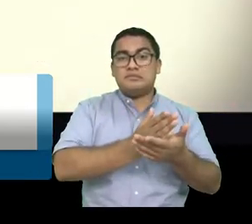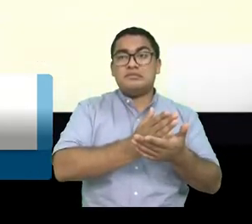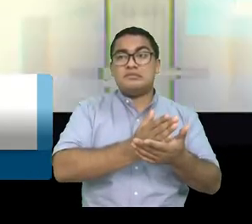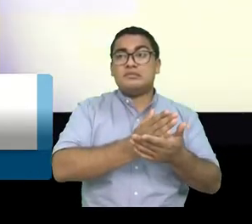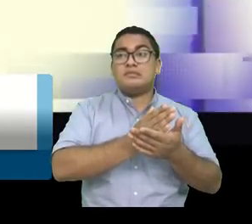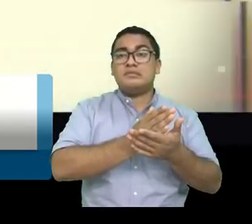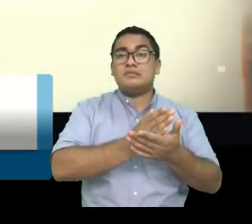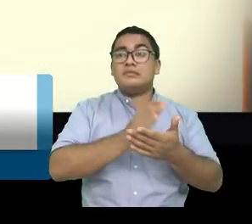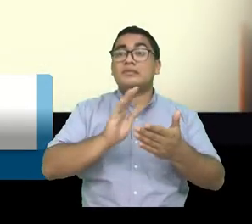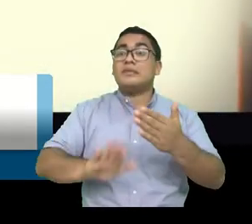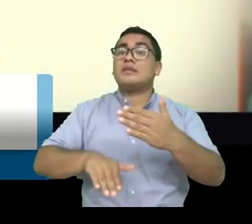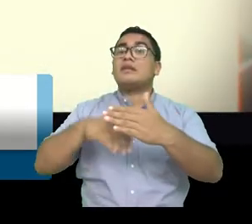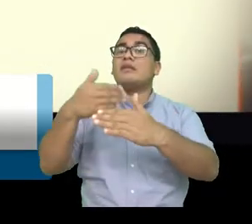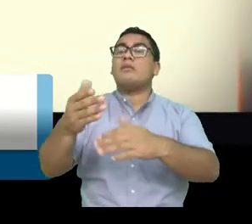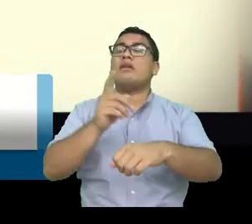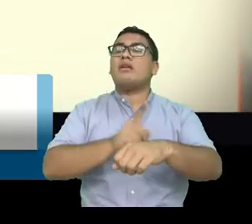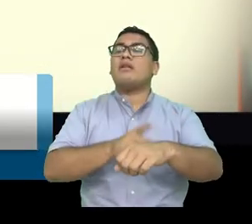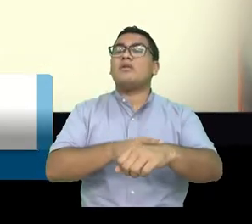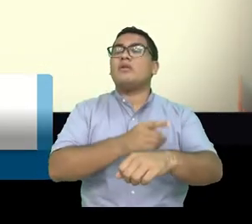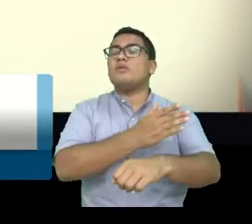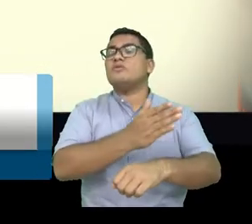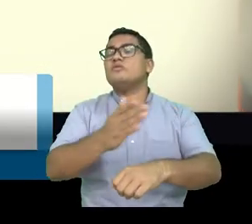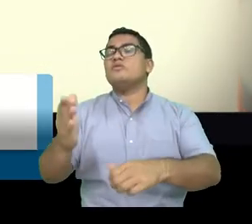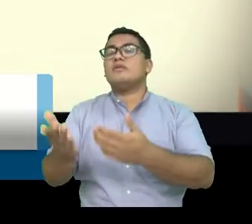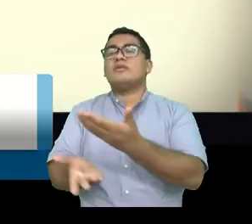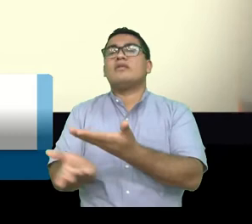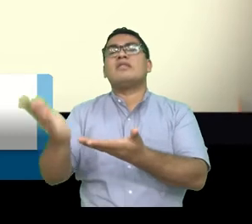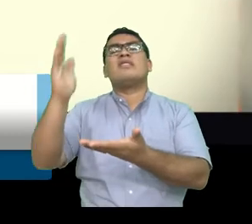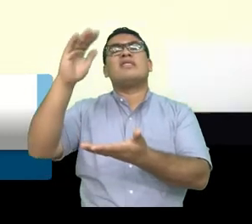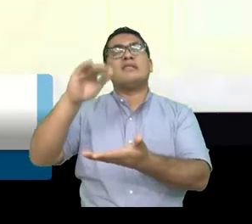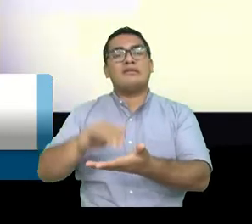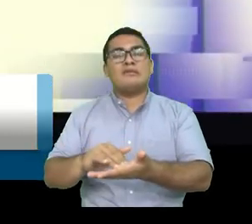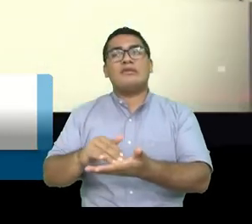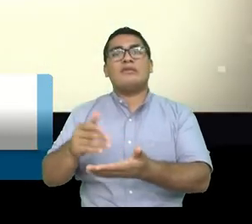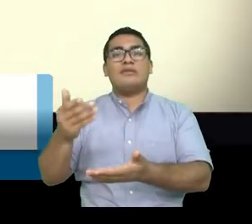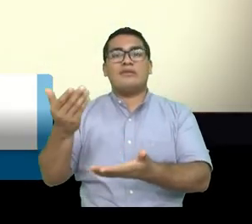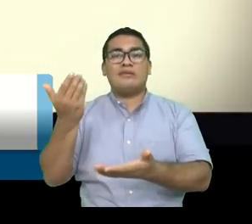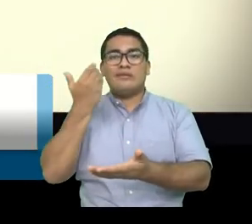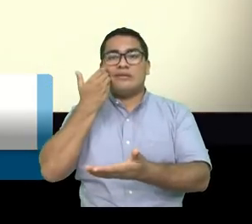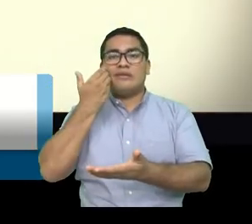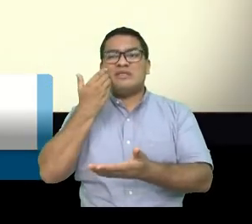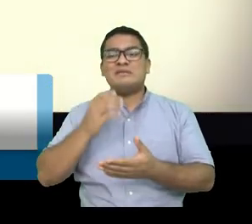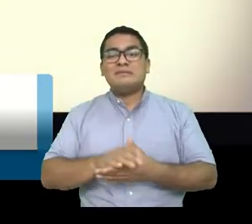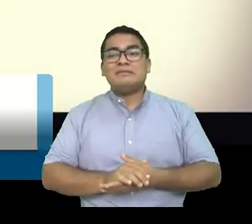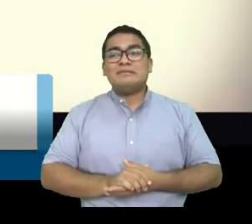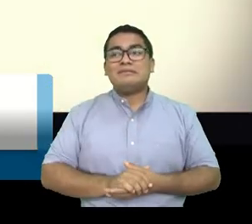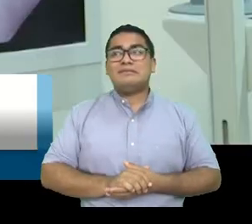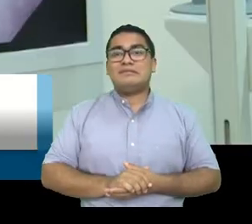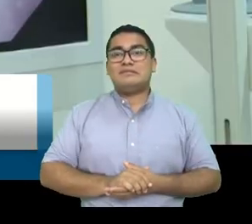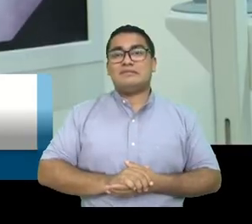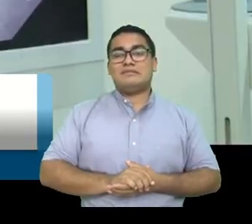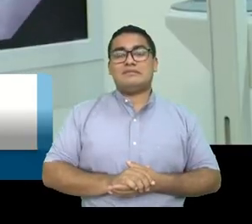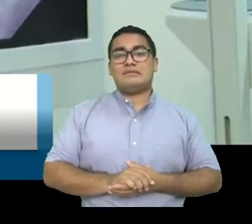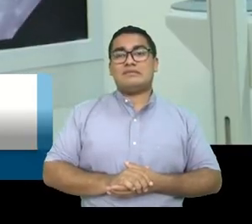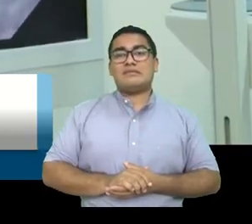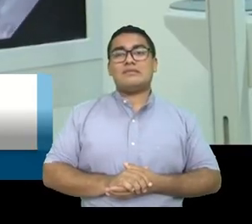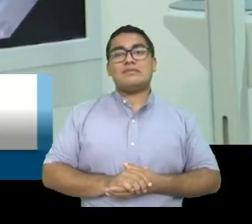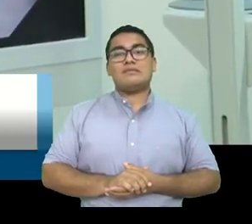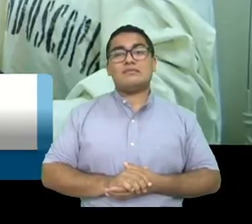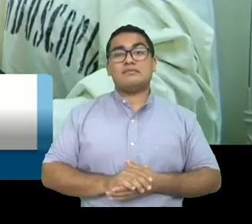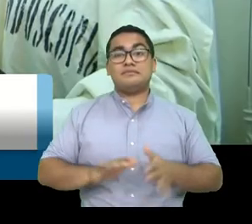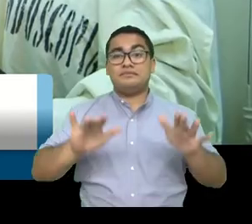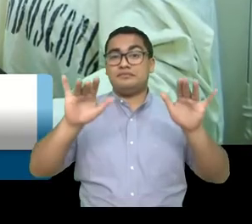es el tiempo en que dura esa persona con esta enfermedad, con este proceso? Exactamente. Mira, una vez que